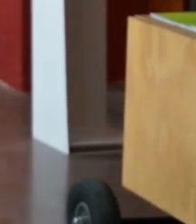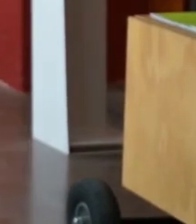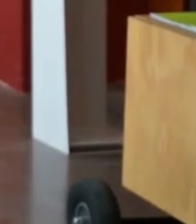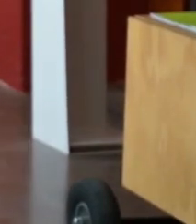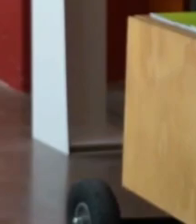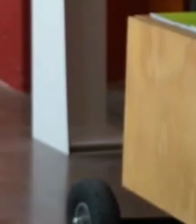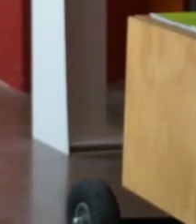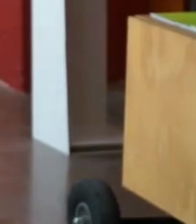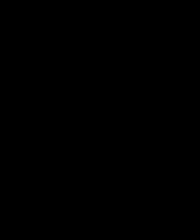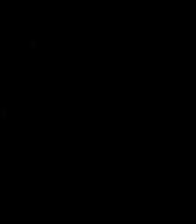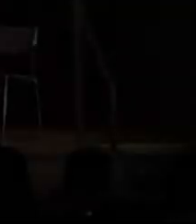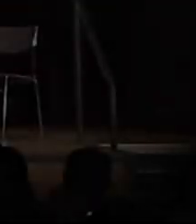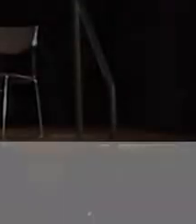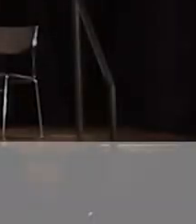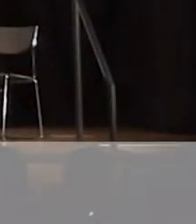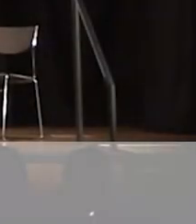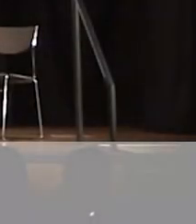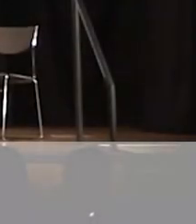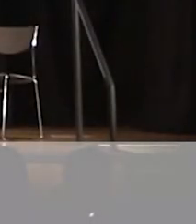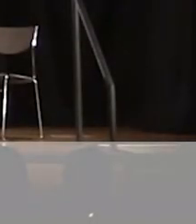por muchos más.